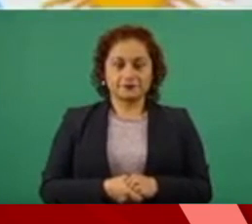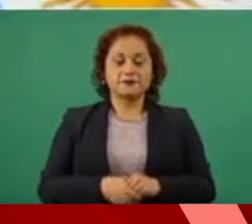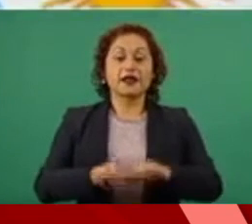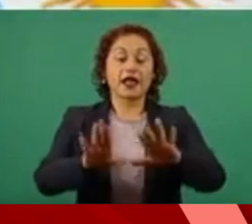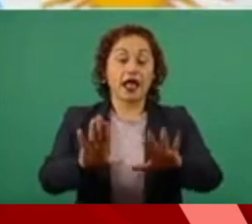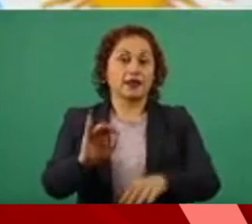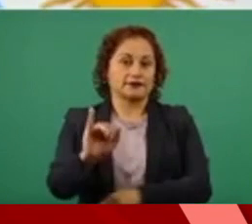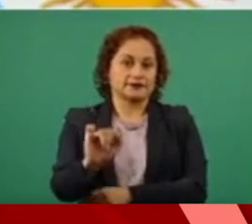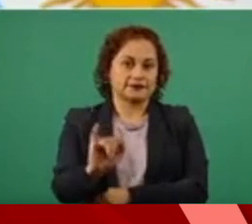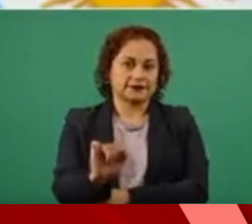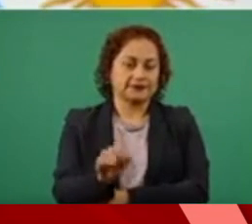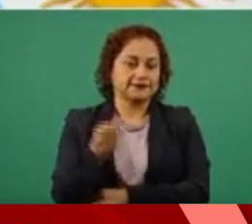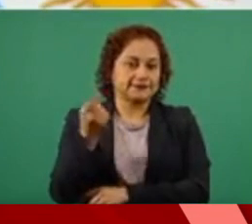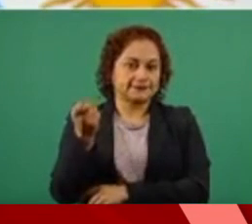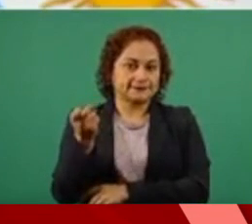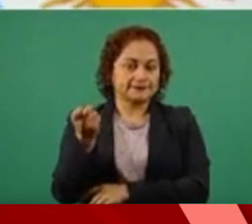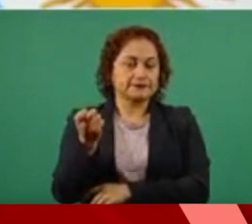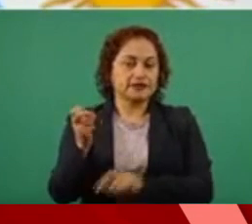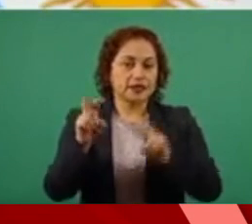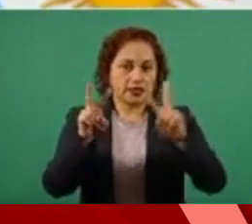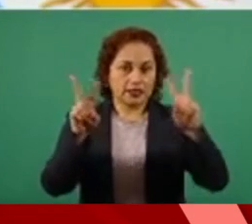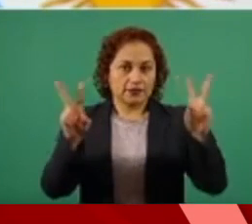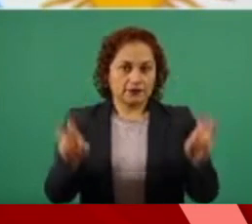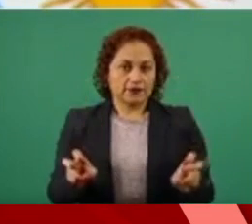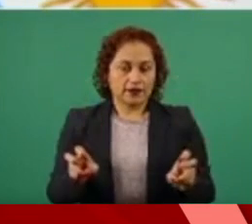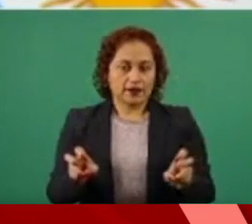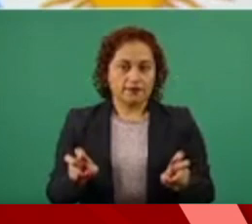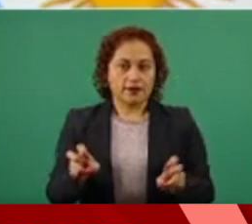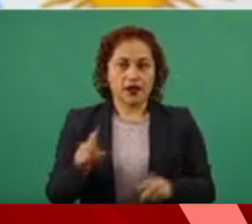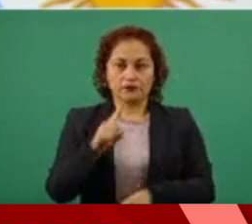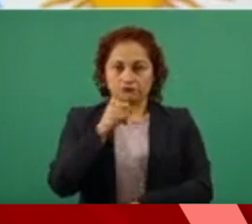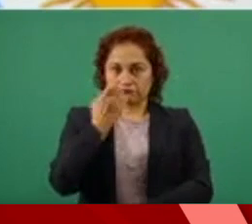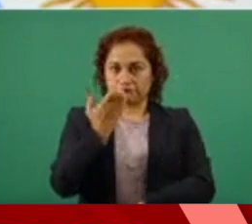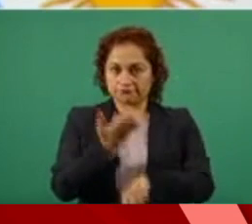Es un asunto que deciden en Estados Unidos,